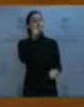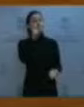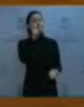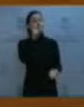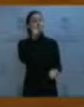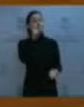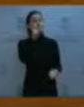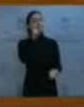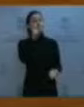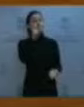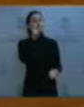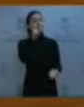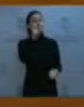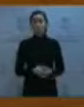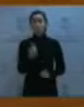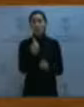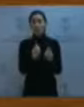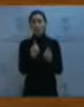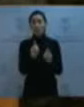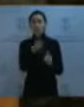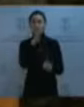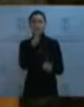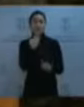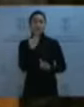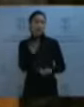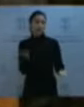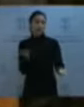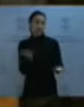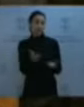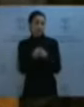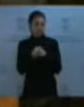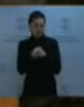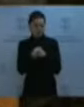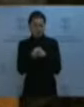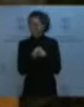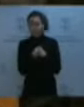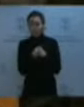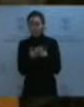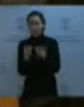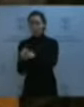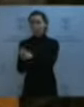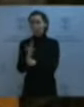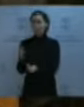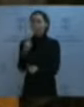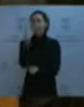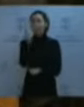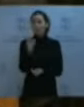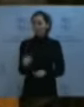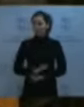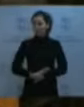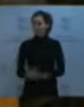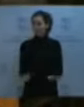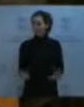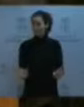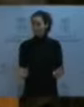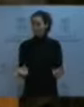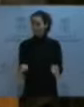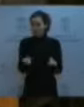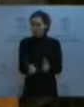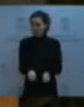Sería, no sé, con algunos, porque desde luego con el resto de los grupos ha tenido usted una reunión, con nosotros una reunión, y nunca más se